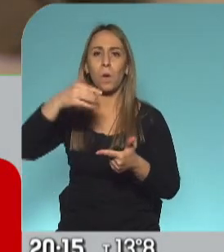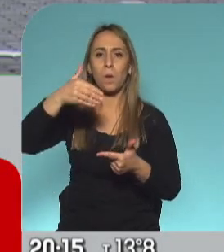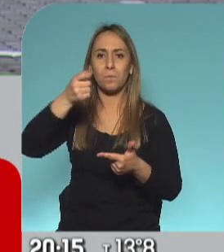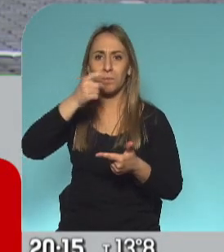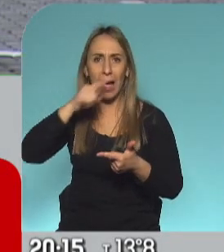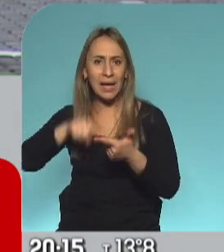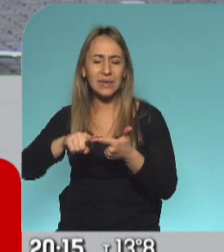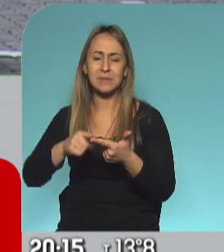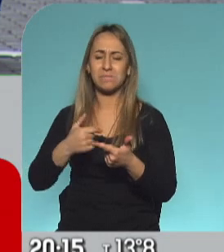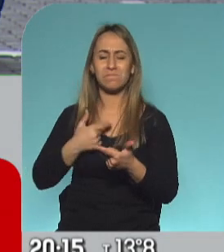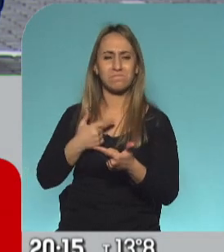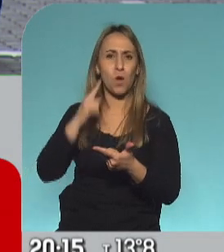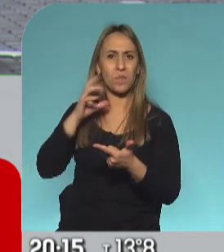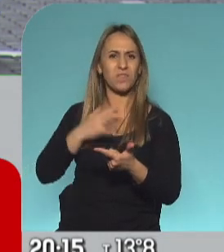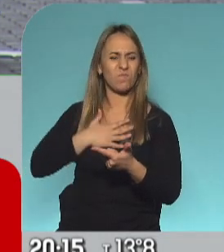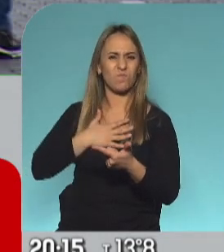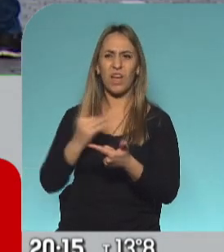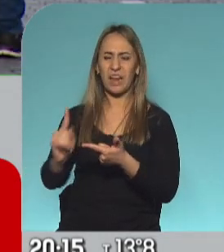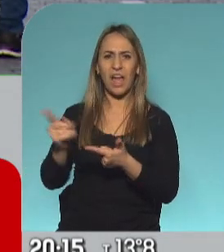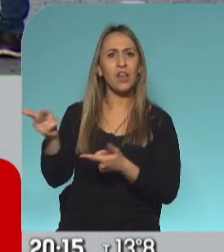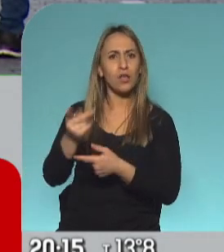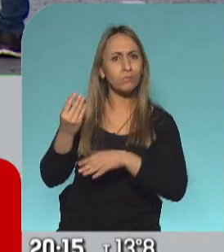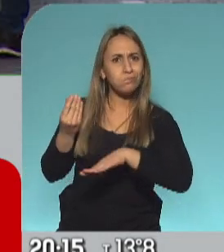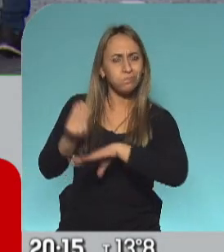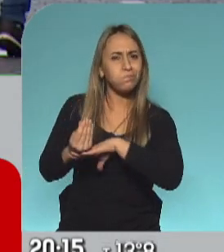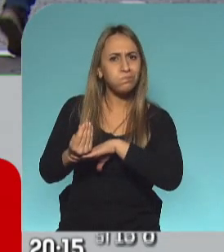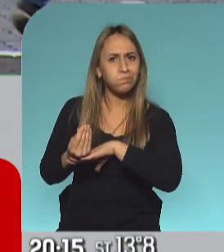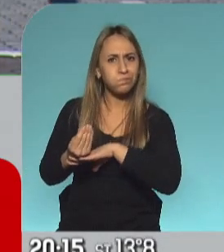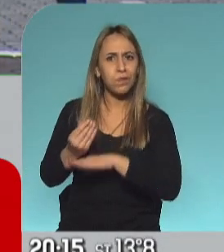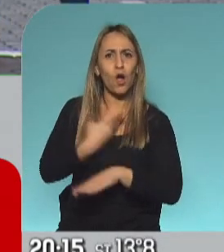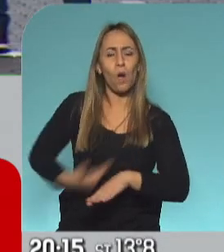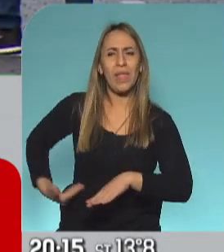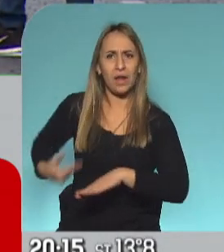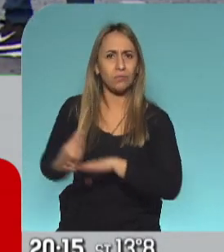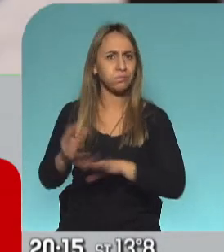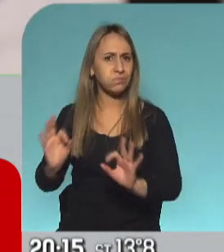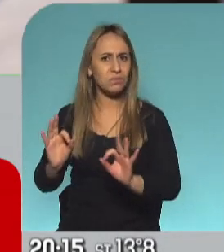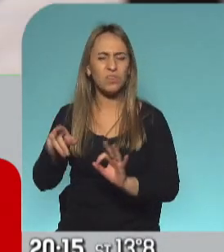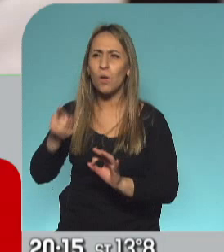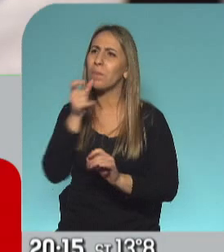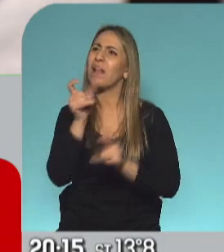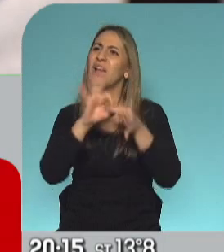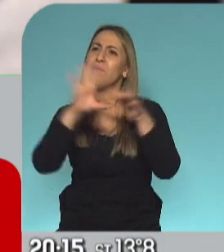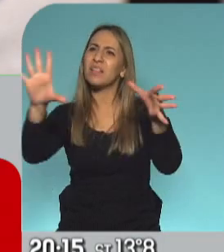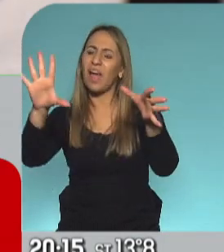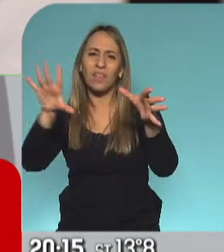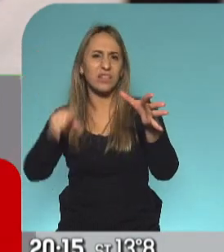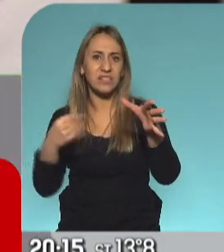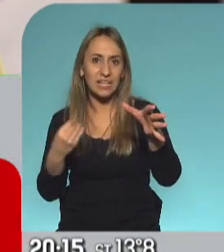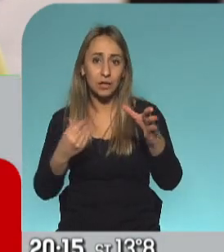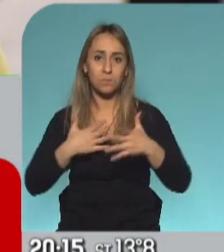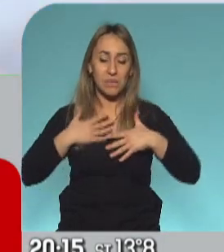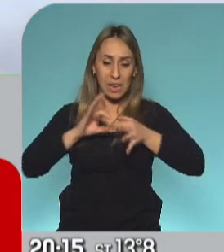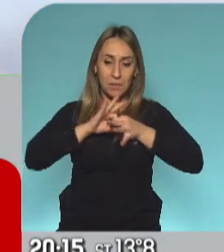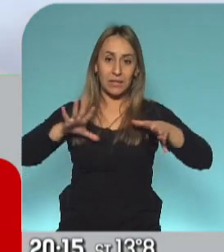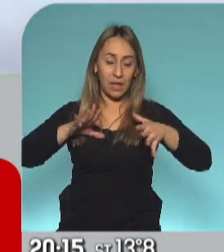hace política no tenga el concepto de libertad. La libertad de uno termina cuando empieza la libertad